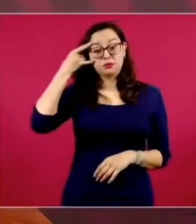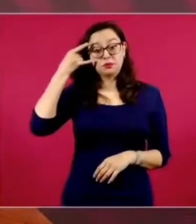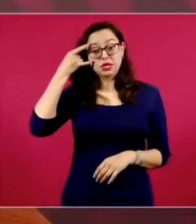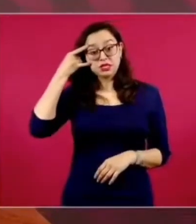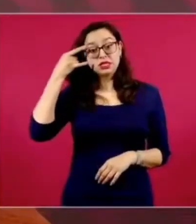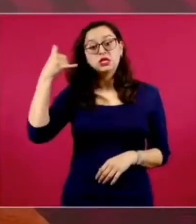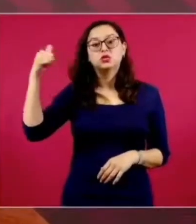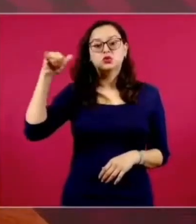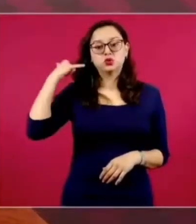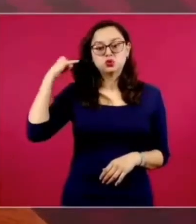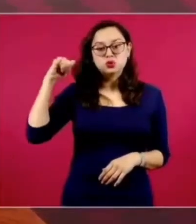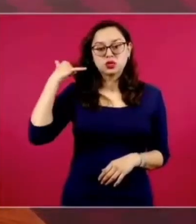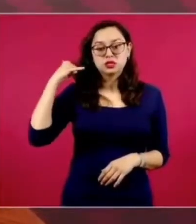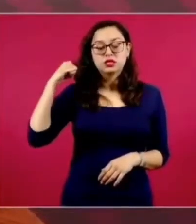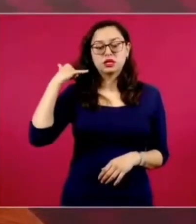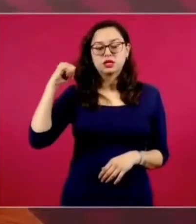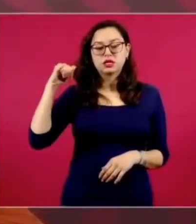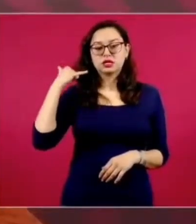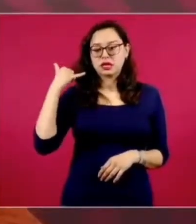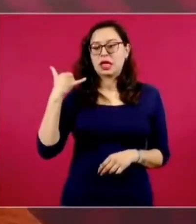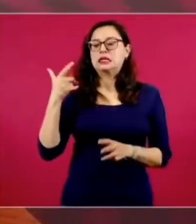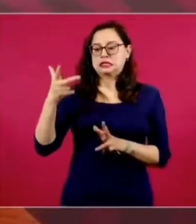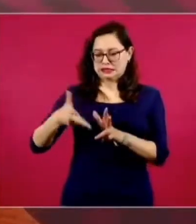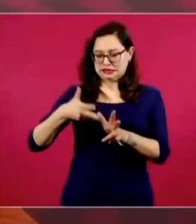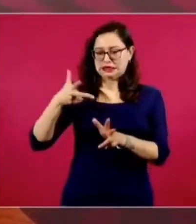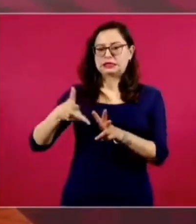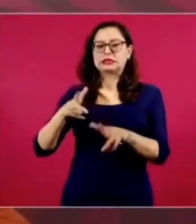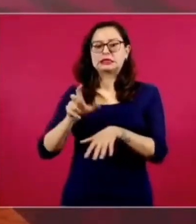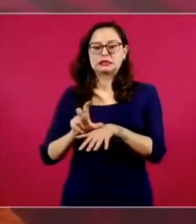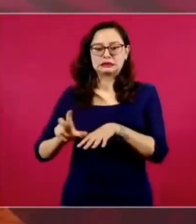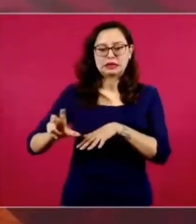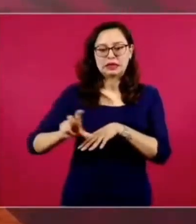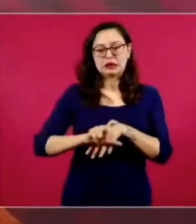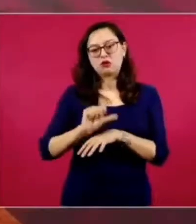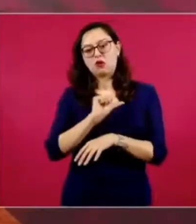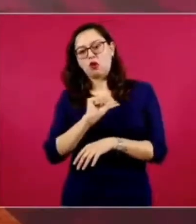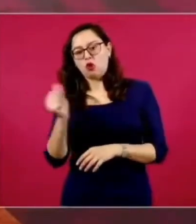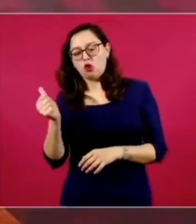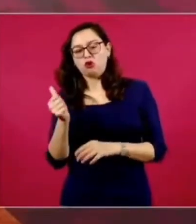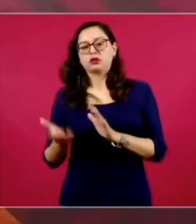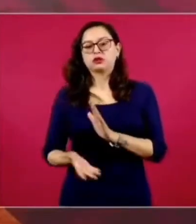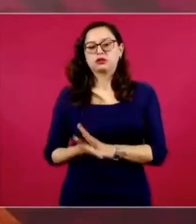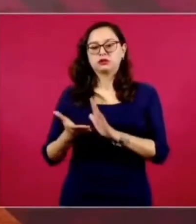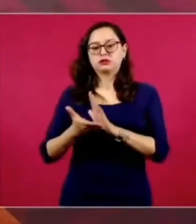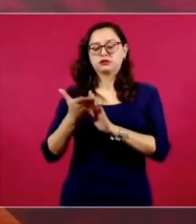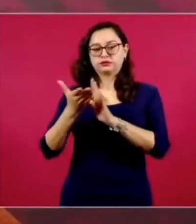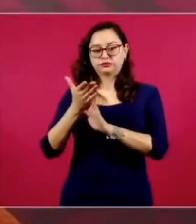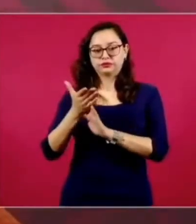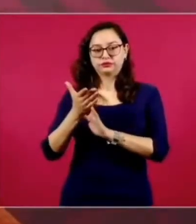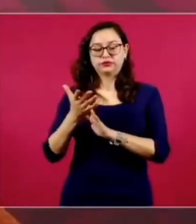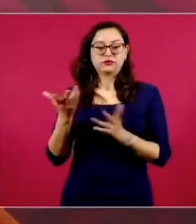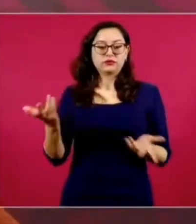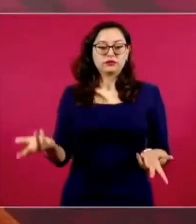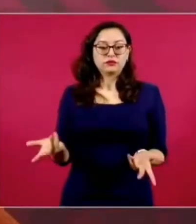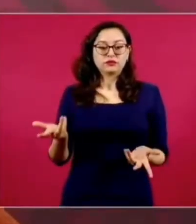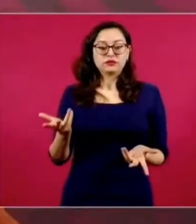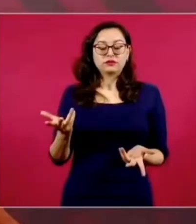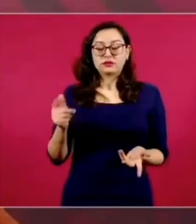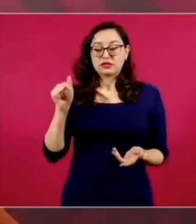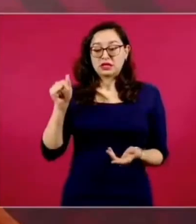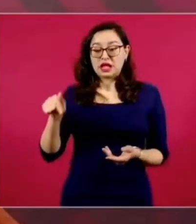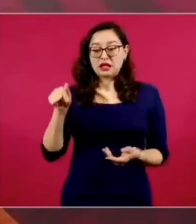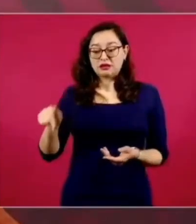en Yucatán, por el Tren Maya y por otras actividades turísticas, más de 30,000